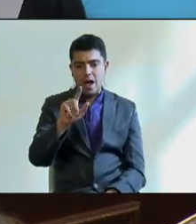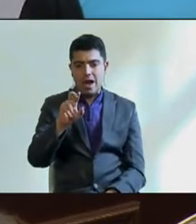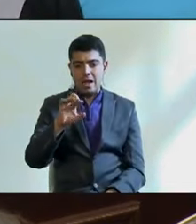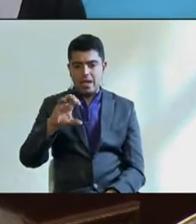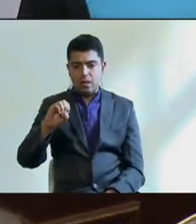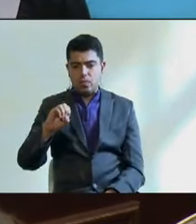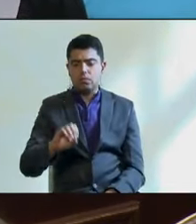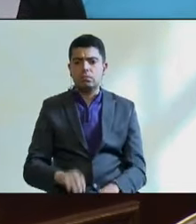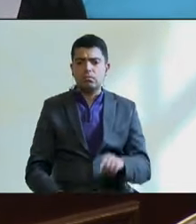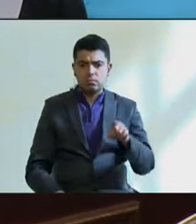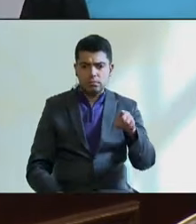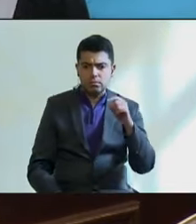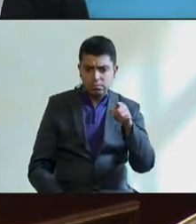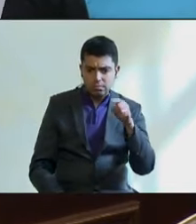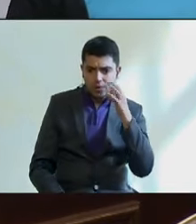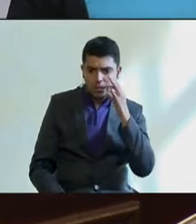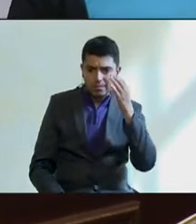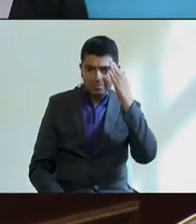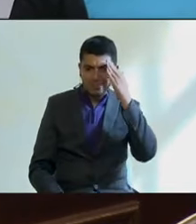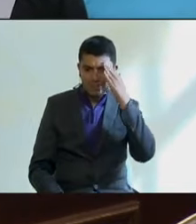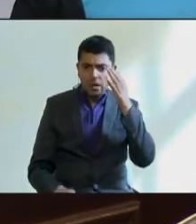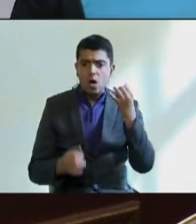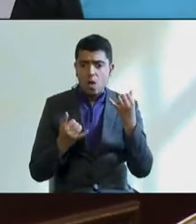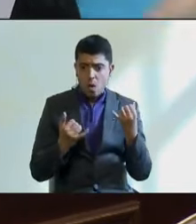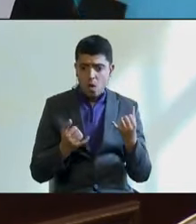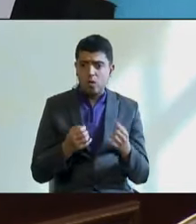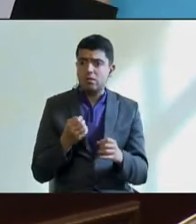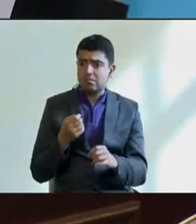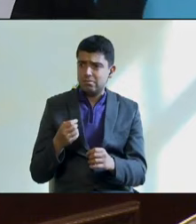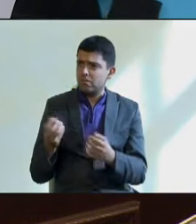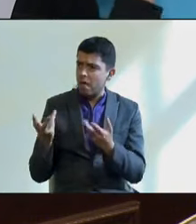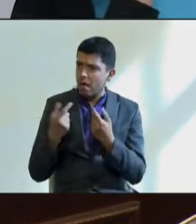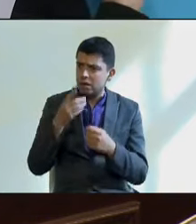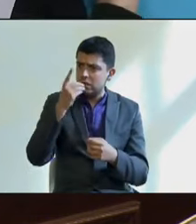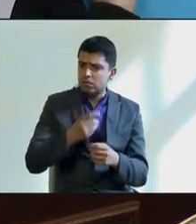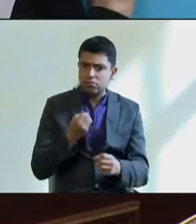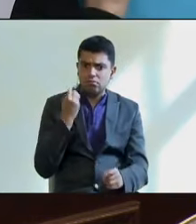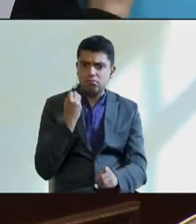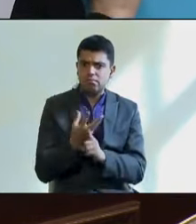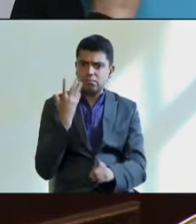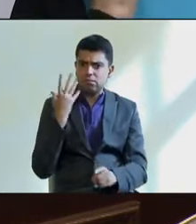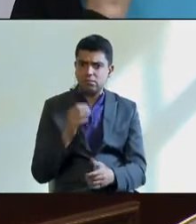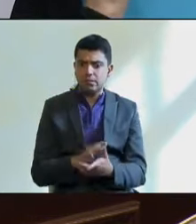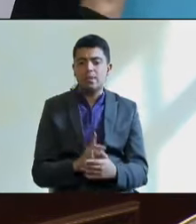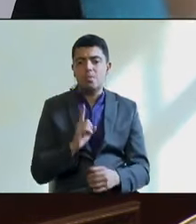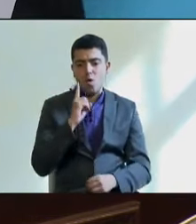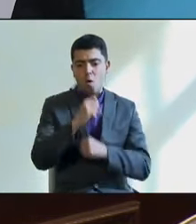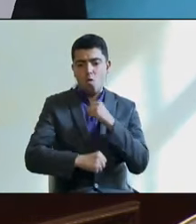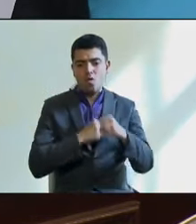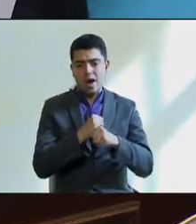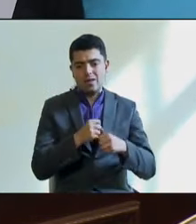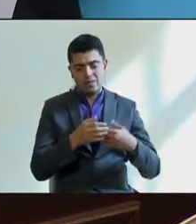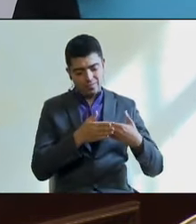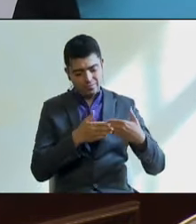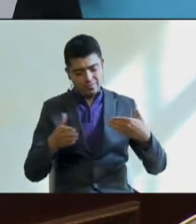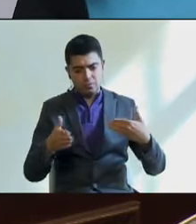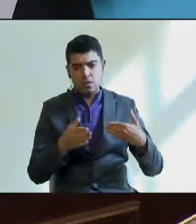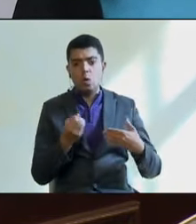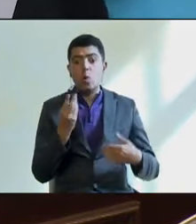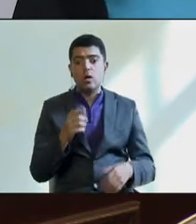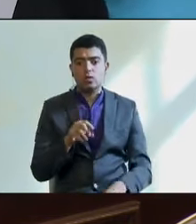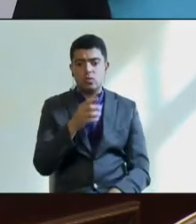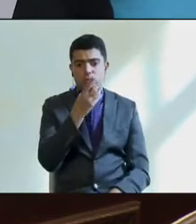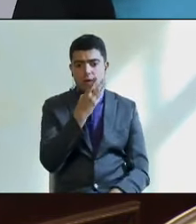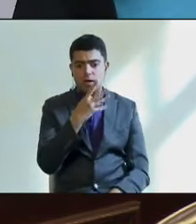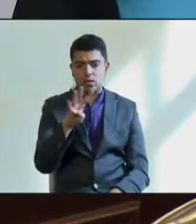grave impacto porque en el primer año se retirarían 14000 662 policías